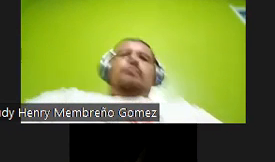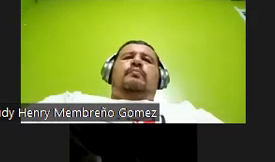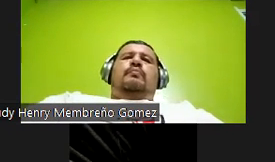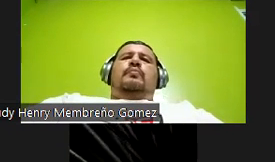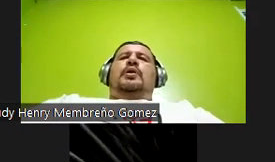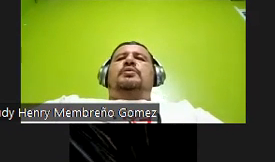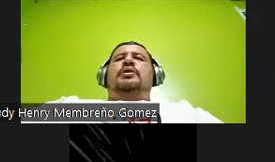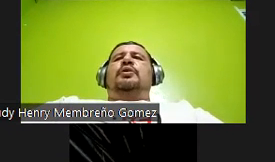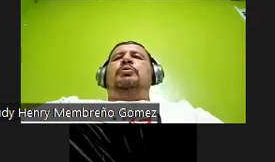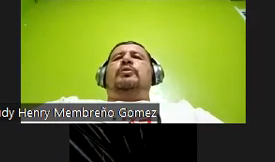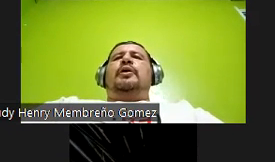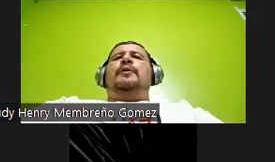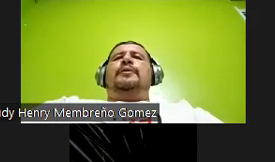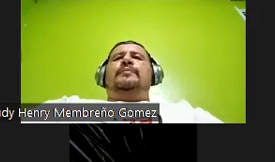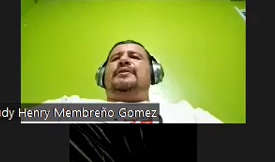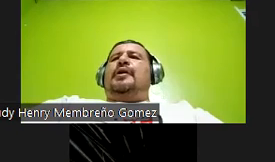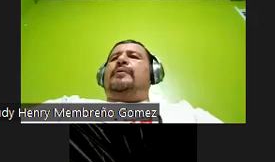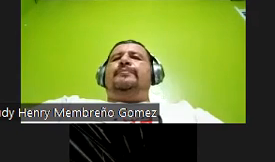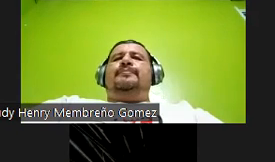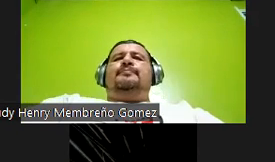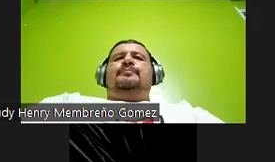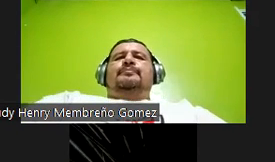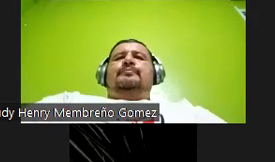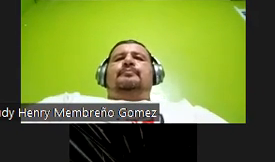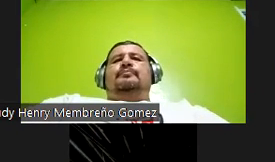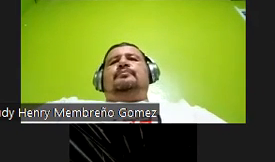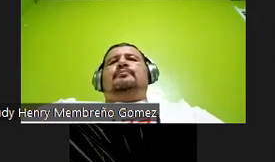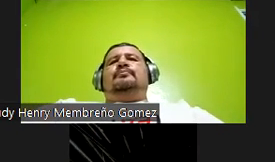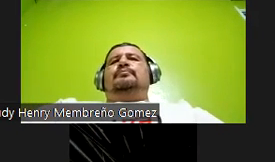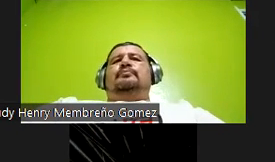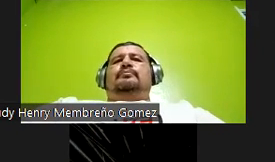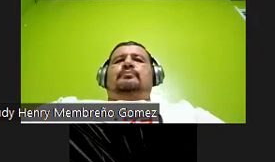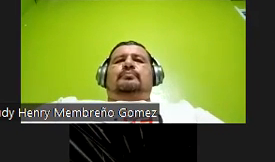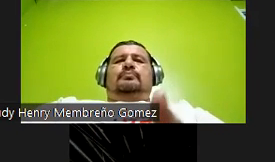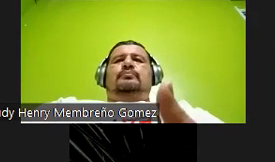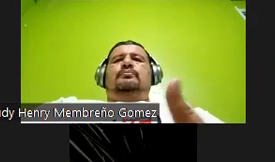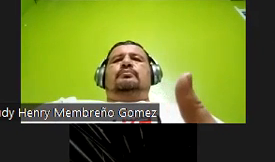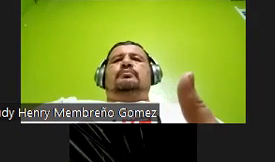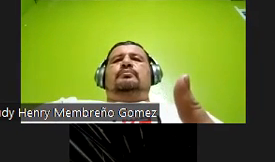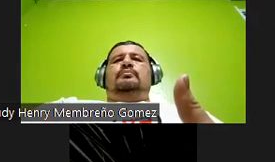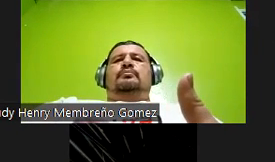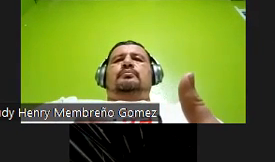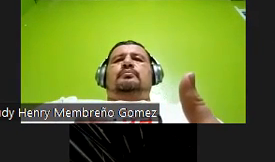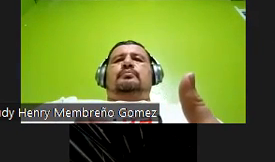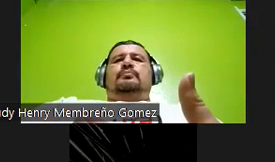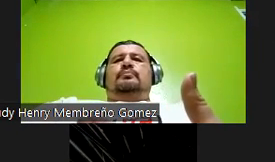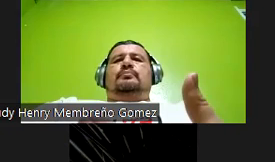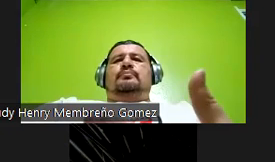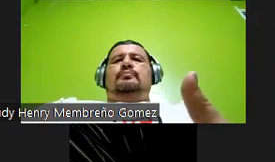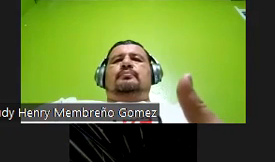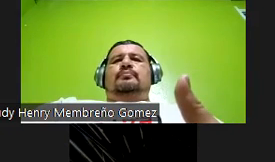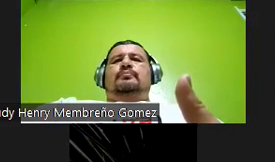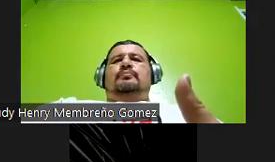porfa se le oye muy cortado se traba ahorita de veras Ay Dios mío espérenme pues quiero ver